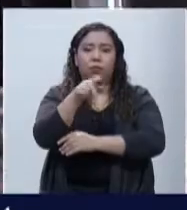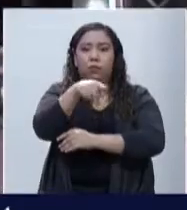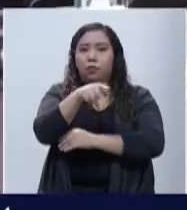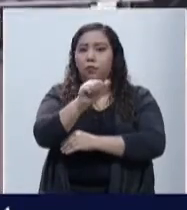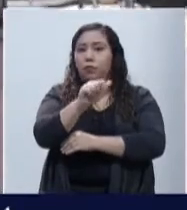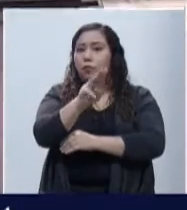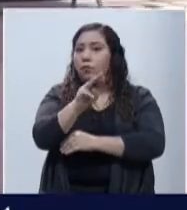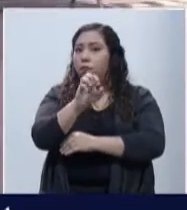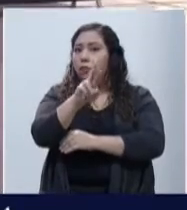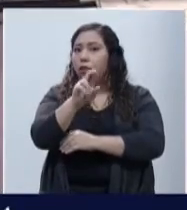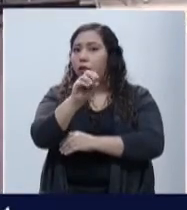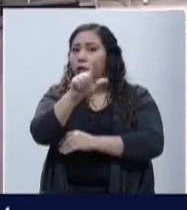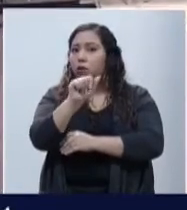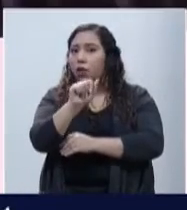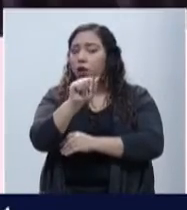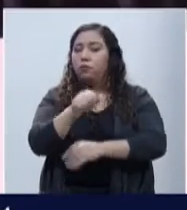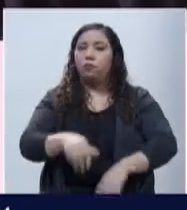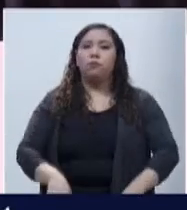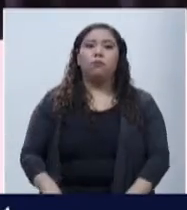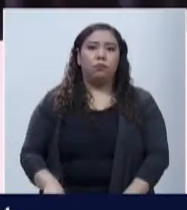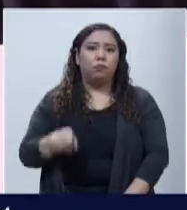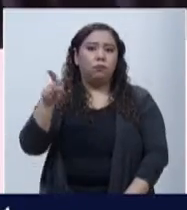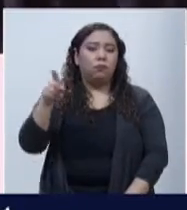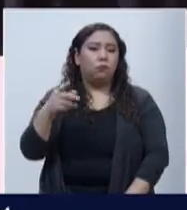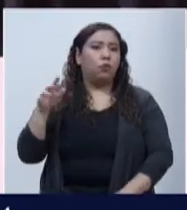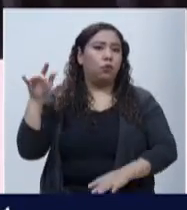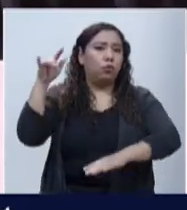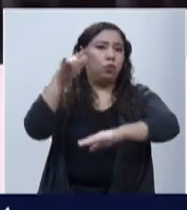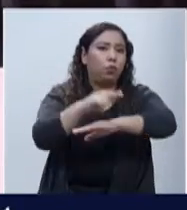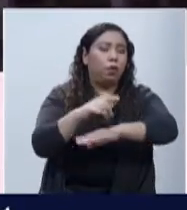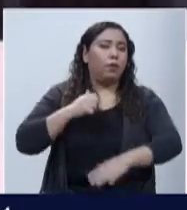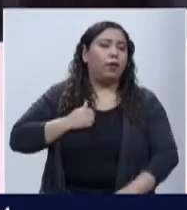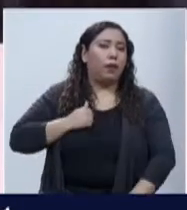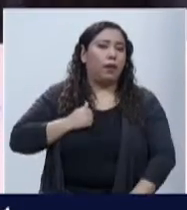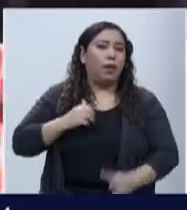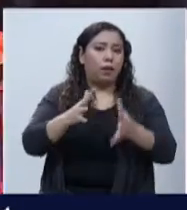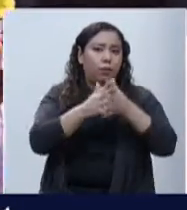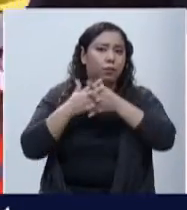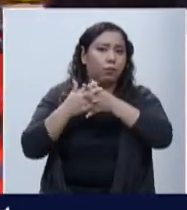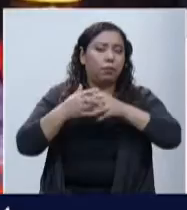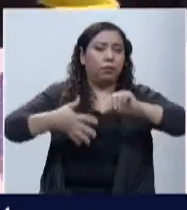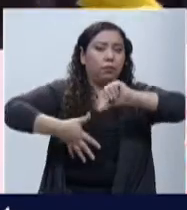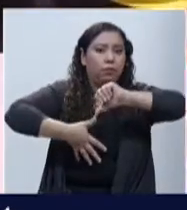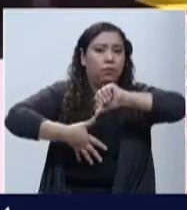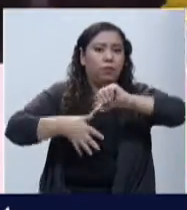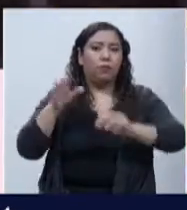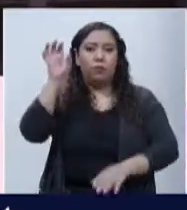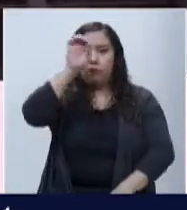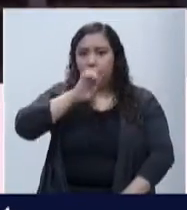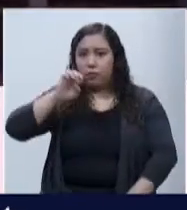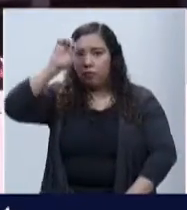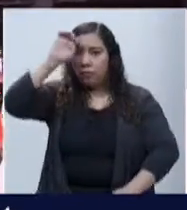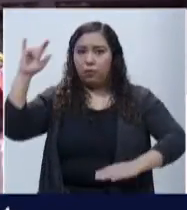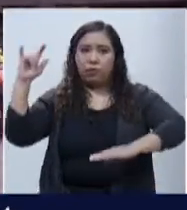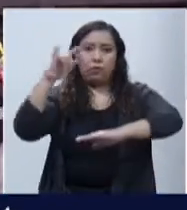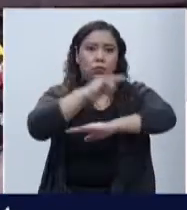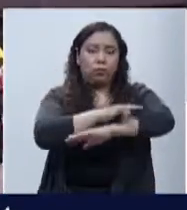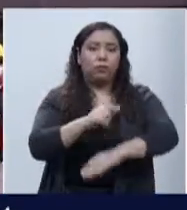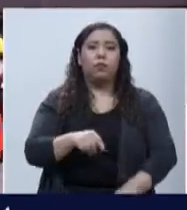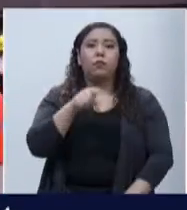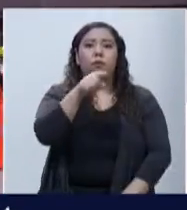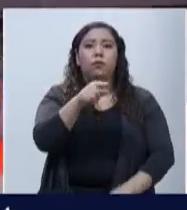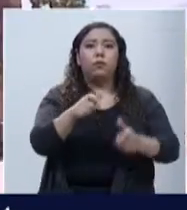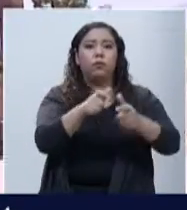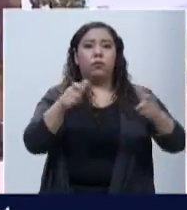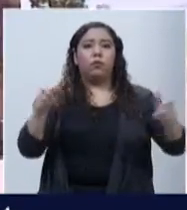eeuu suramérica y europa la terminal de pasajeros tendrá una extensión de 40 mil metros cuadrados